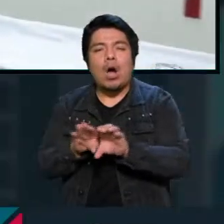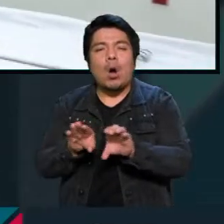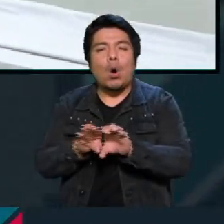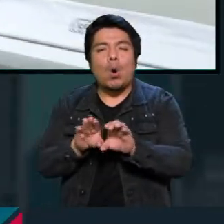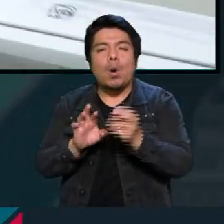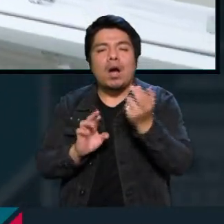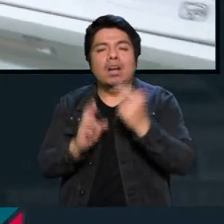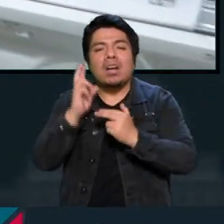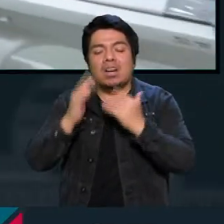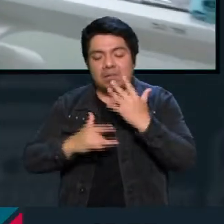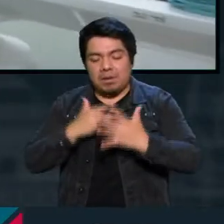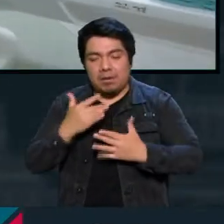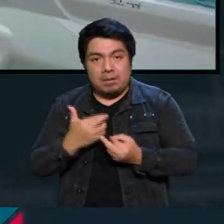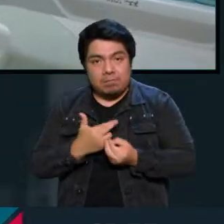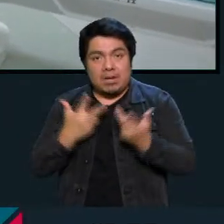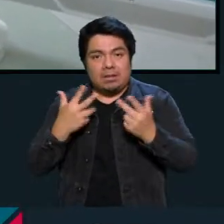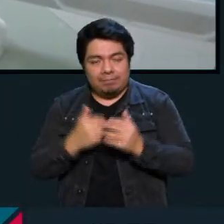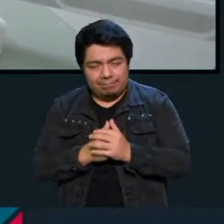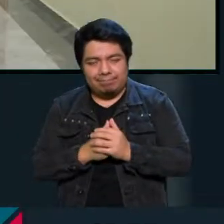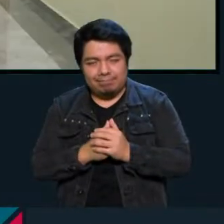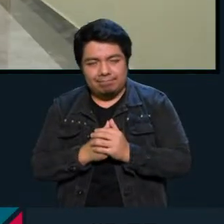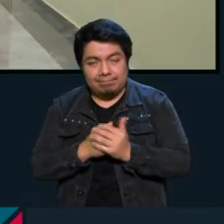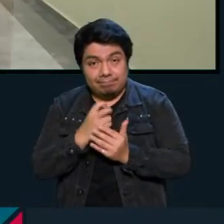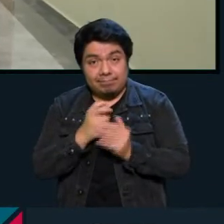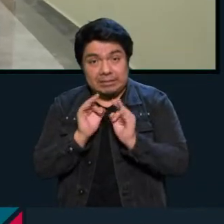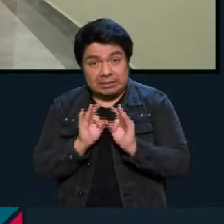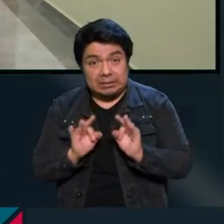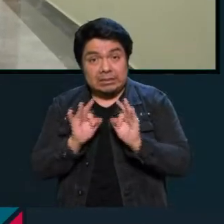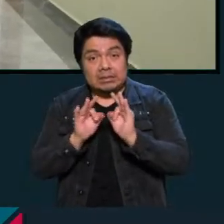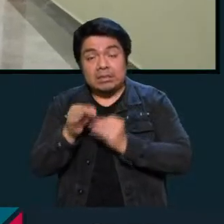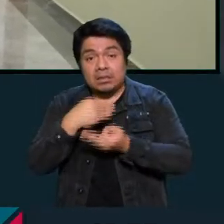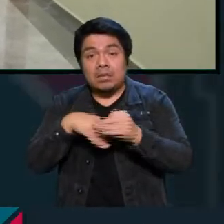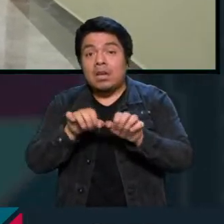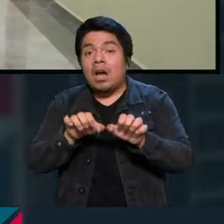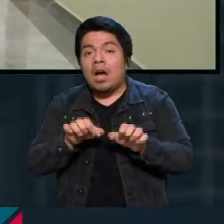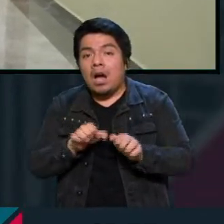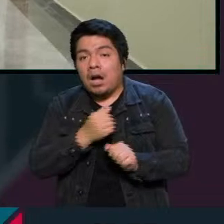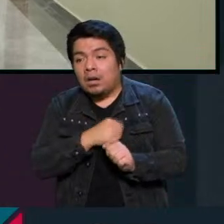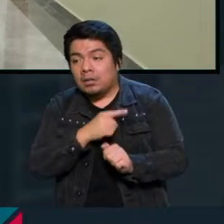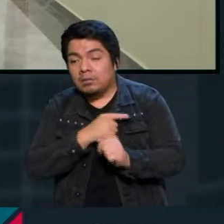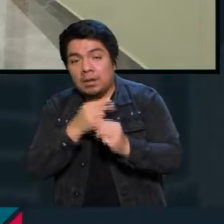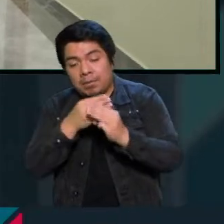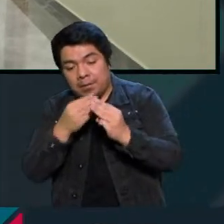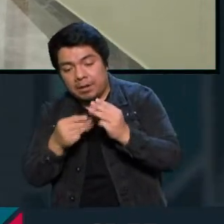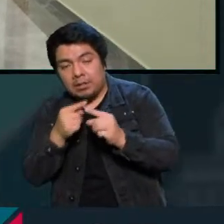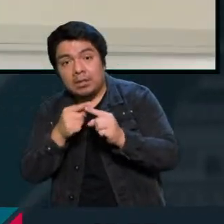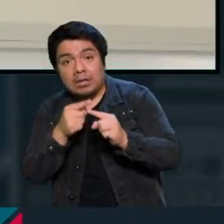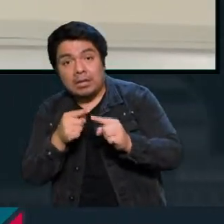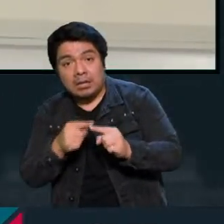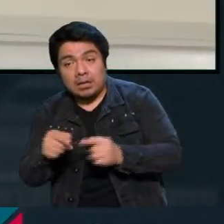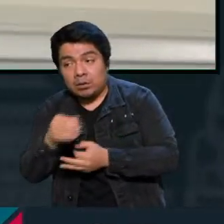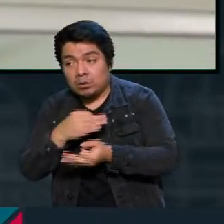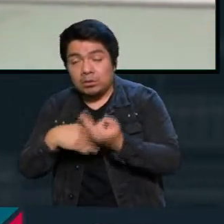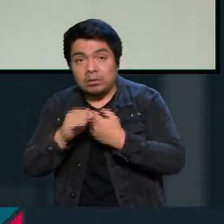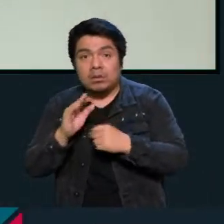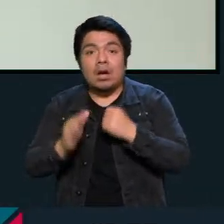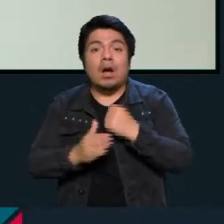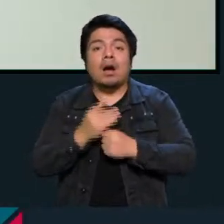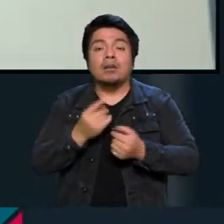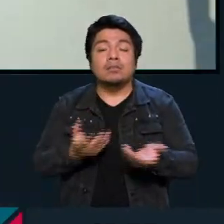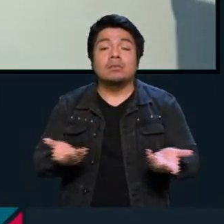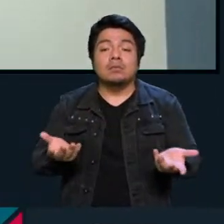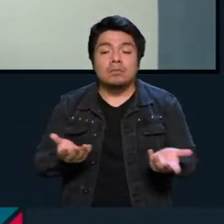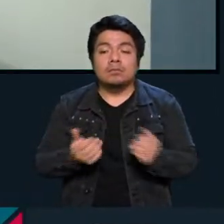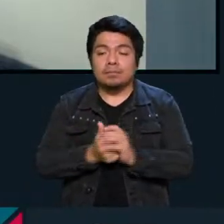revolución de las conciencias. Y el tercero, muy importante, dotar a todo el equipo de salud de los insumos necesarios para que trabajen, porque son los que dan la cara al derechohabiente